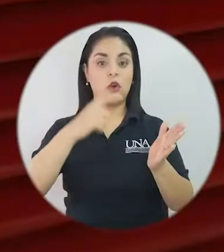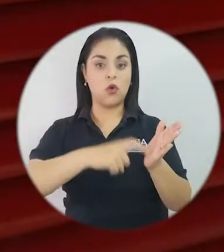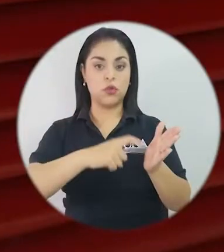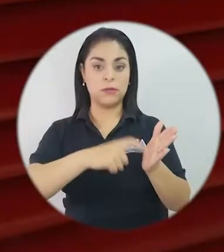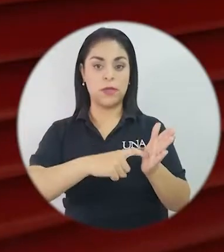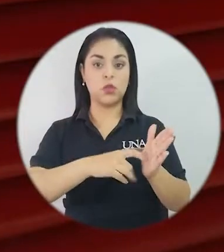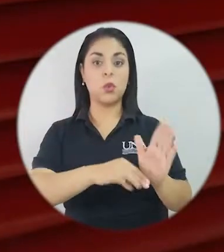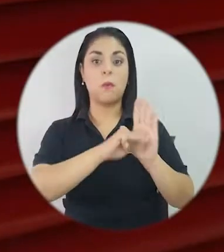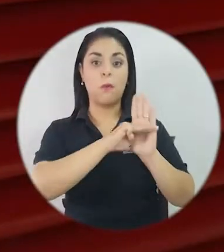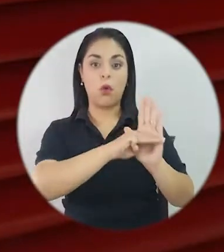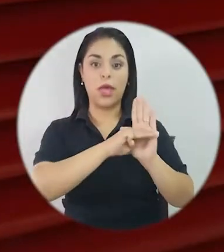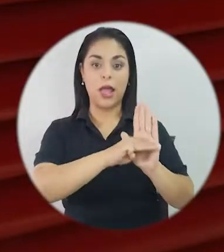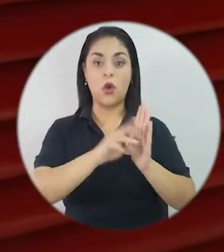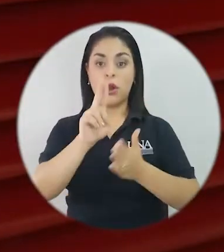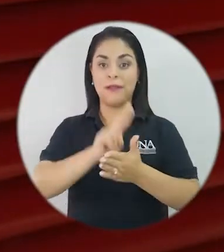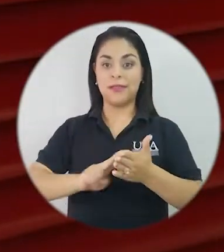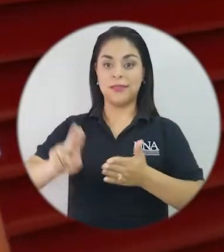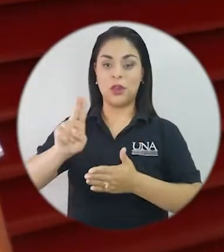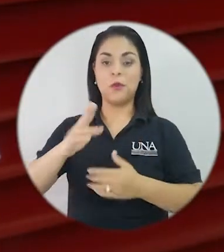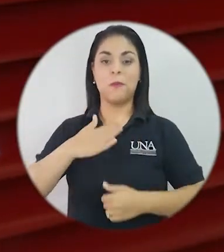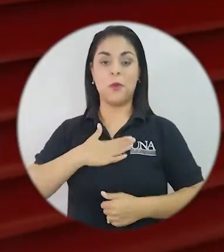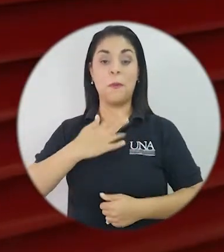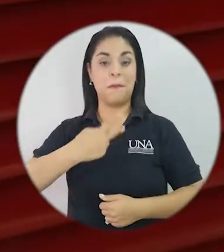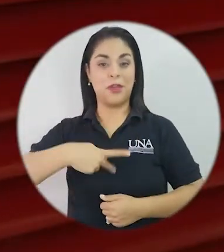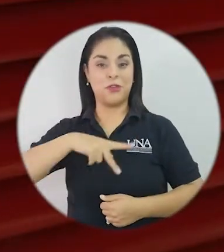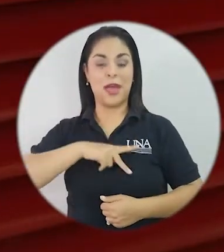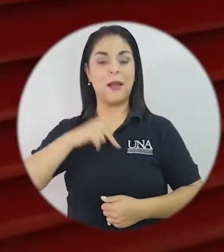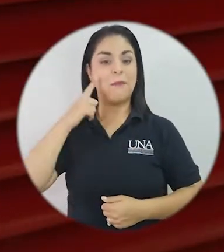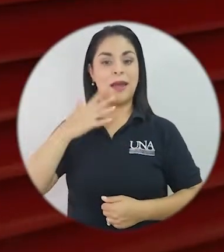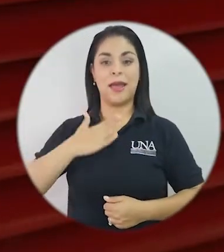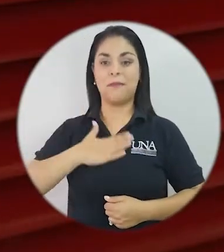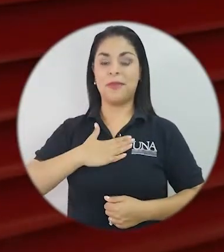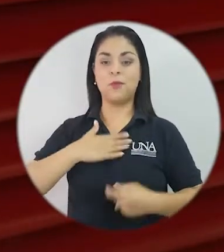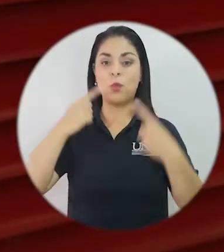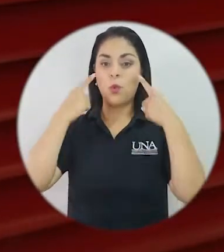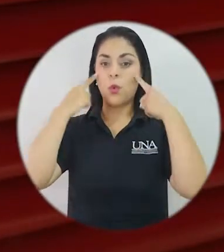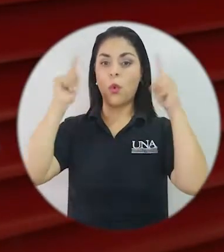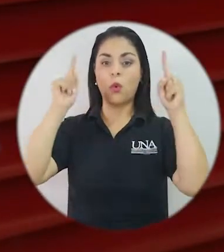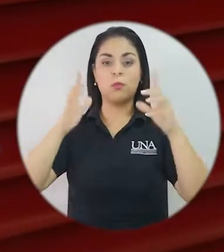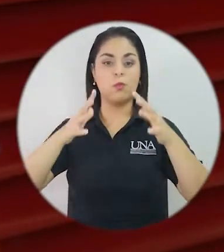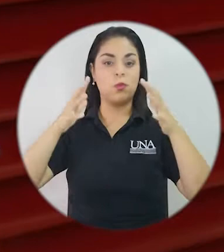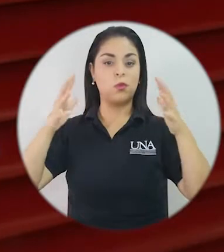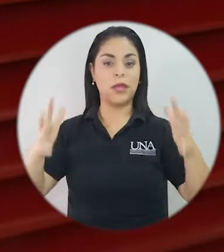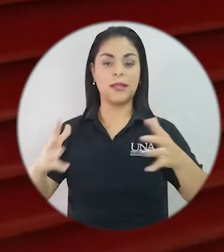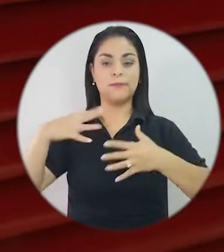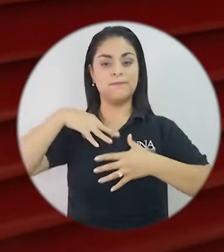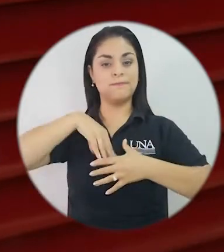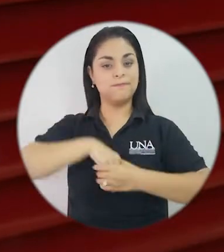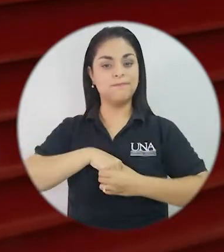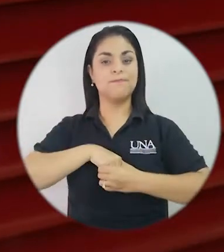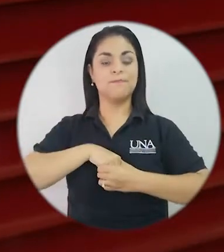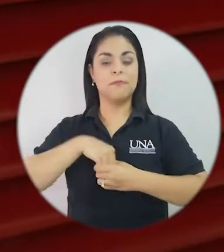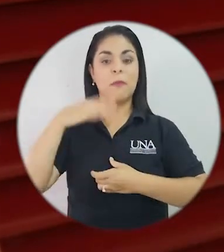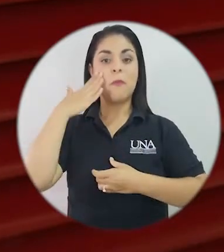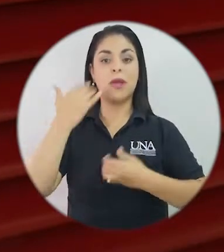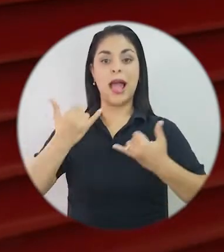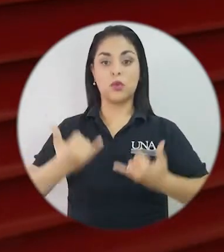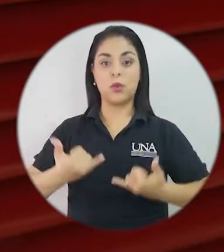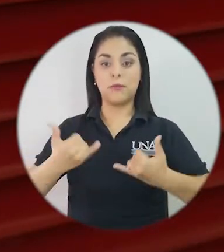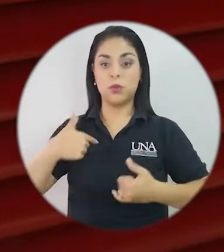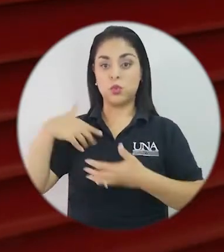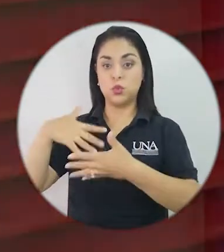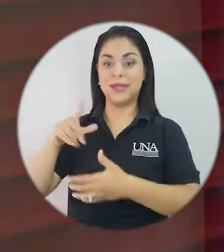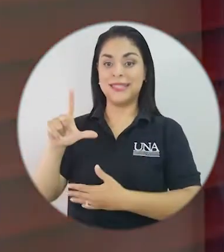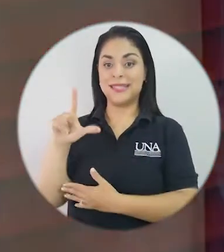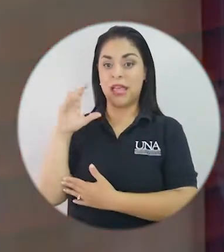El reconocimiento fue de modelo universitario y a nivel personal es un logro, bueno, grandísimo, ¿verdad? Algo que llevo pues muy dentro porque